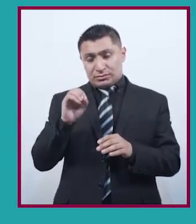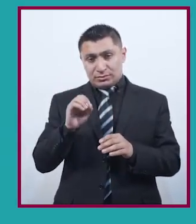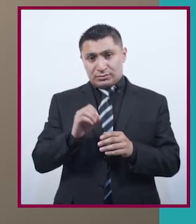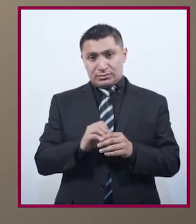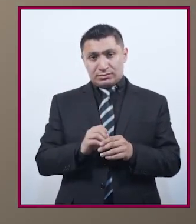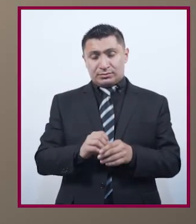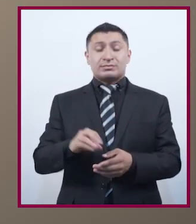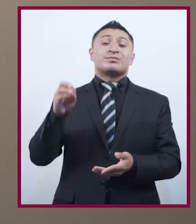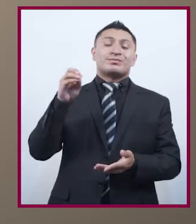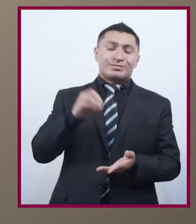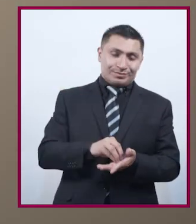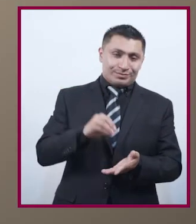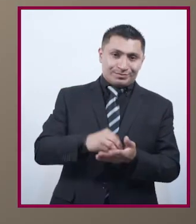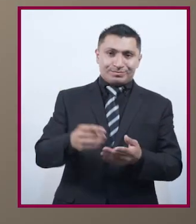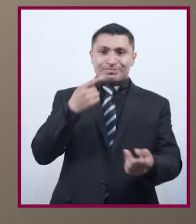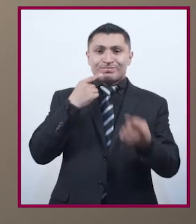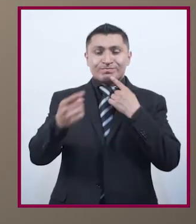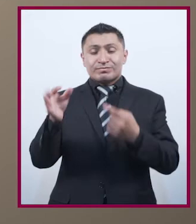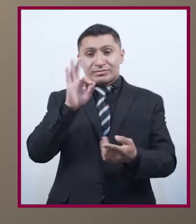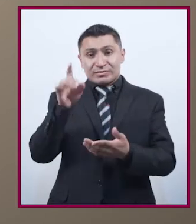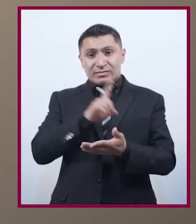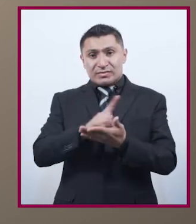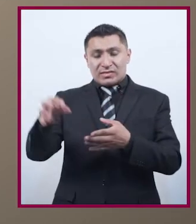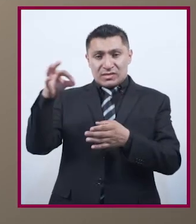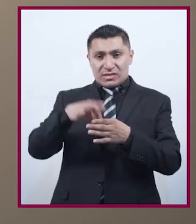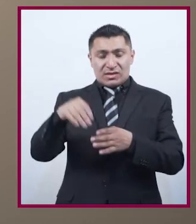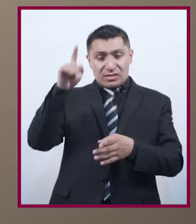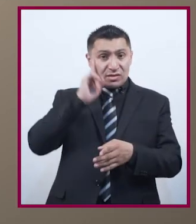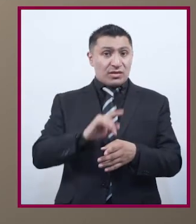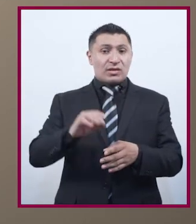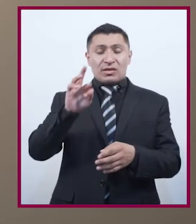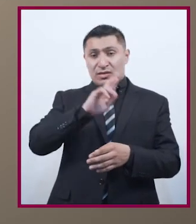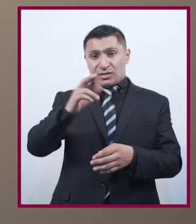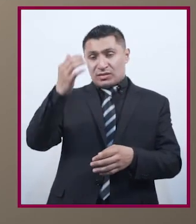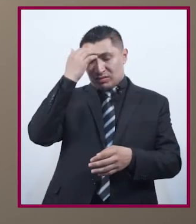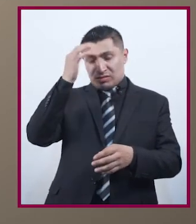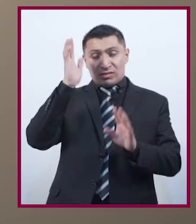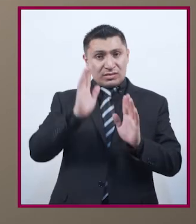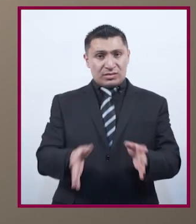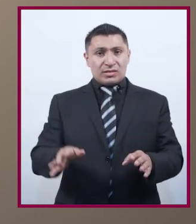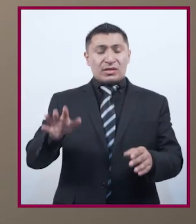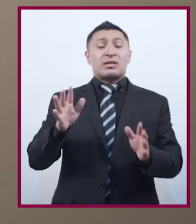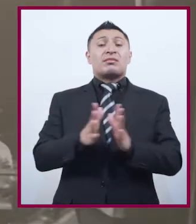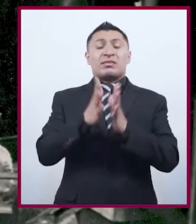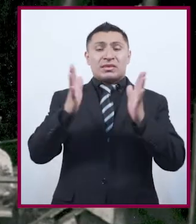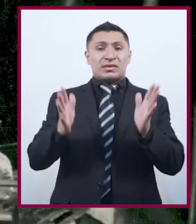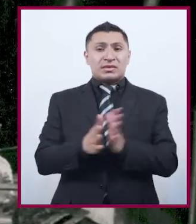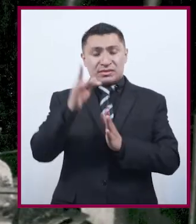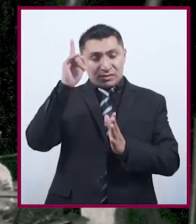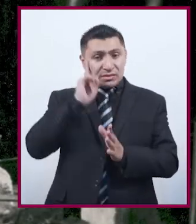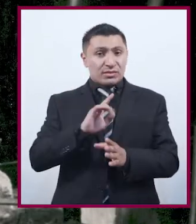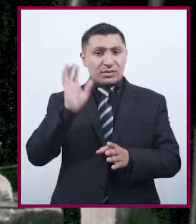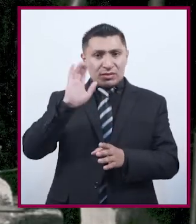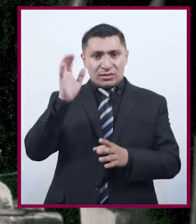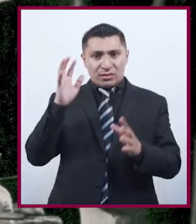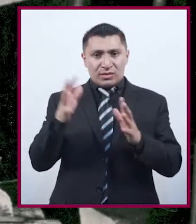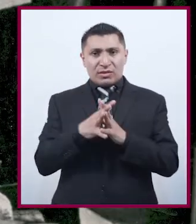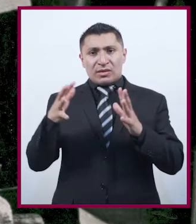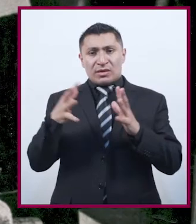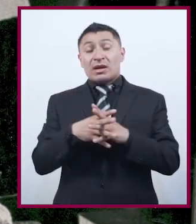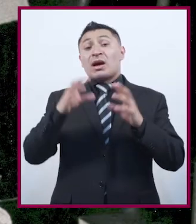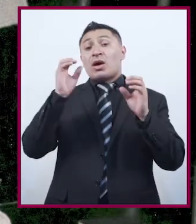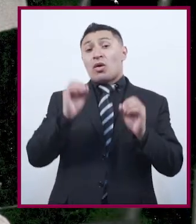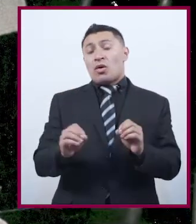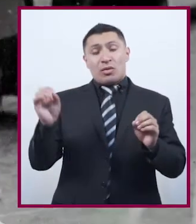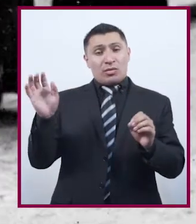género. Aún se discute si el derecho al voto femenino fue finalmente reconocido por la participación de la mujer